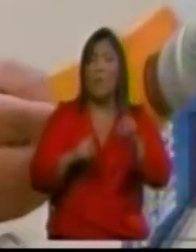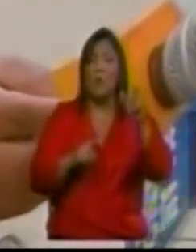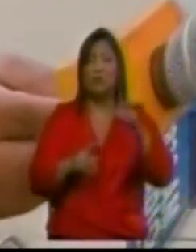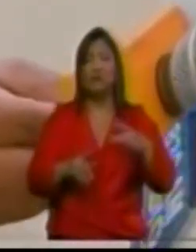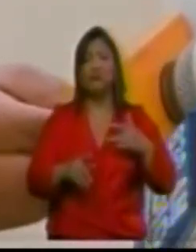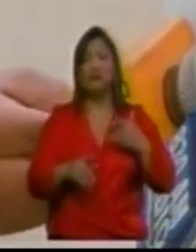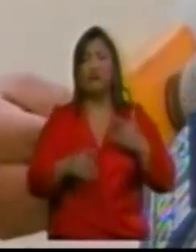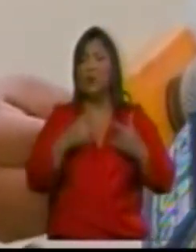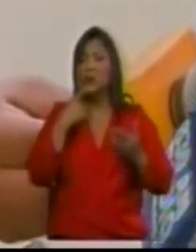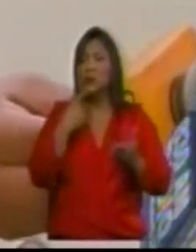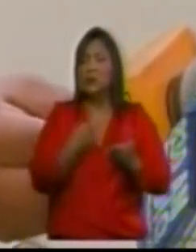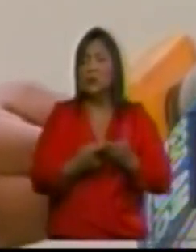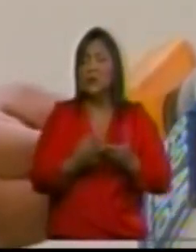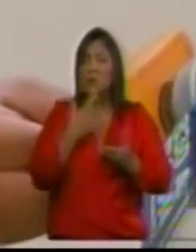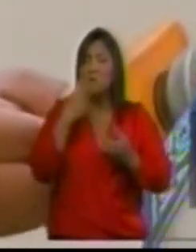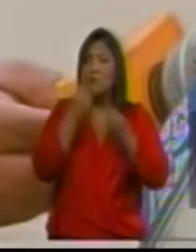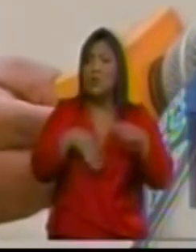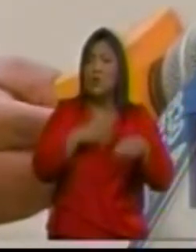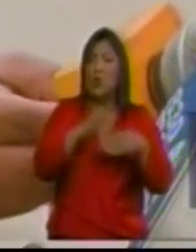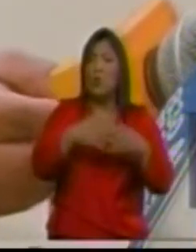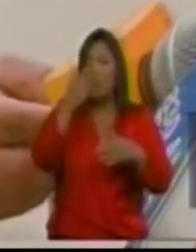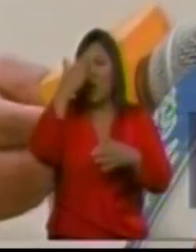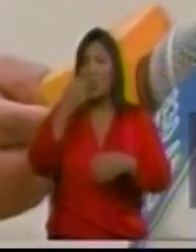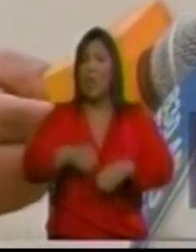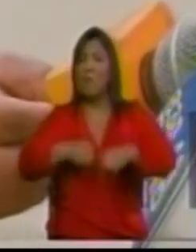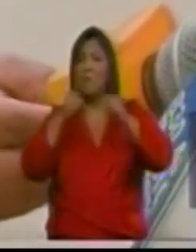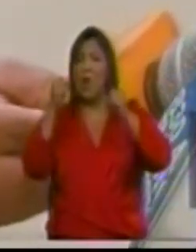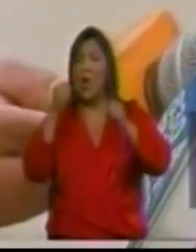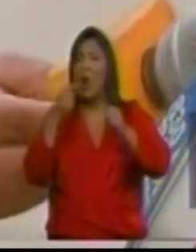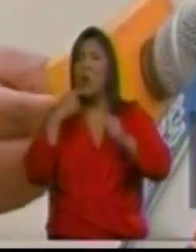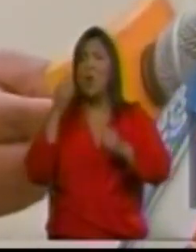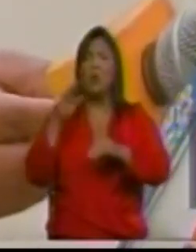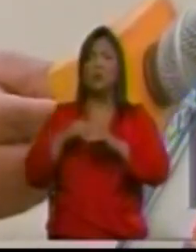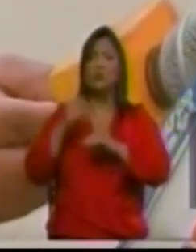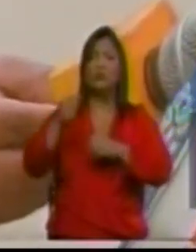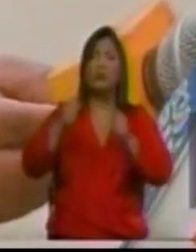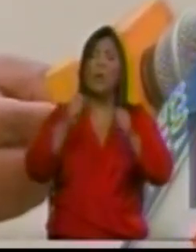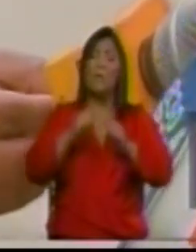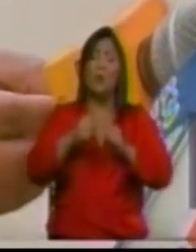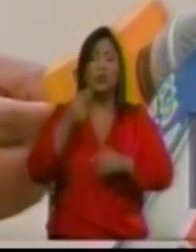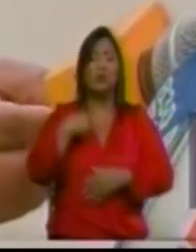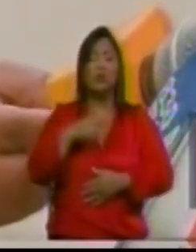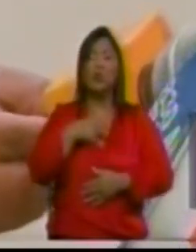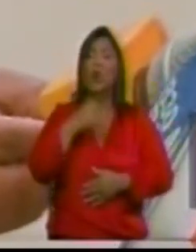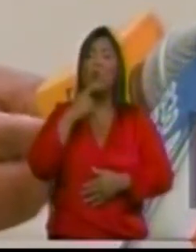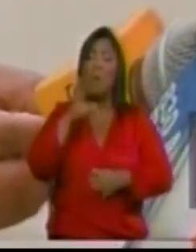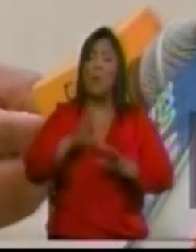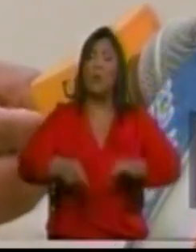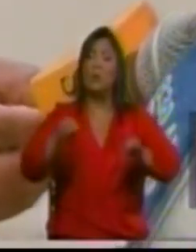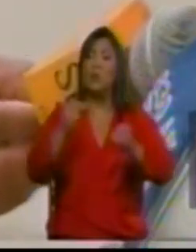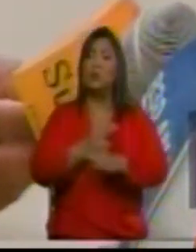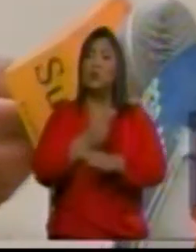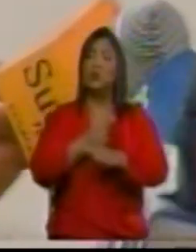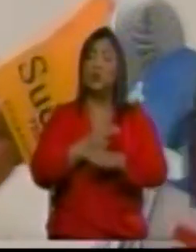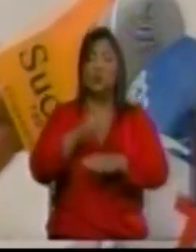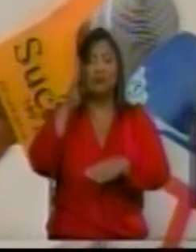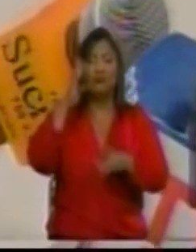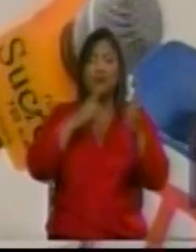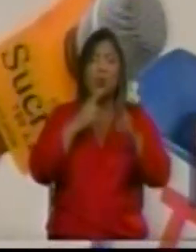en indefensión y nosotros posiblemente a ellos sí les fallamos en no poder activar el uso de la fuerza de forma adecuada por